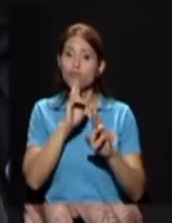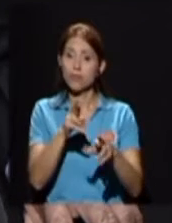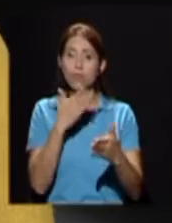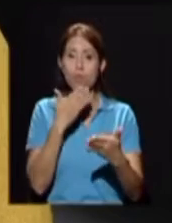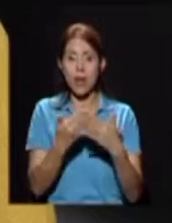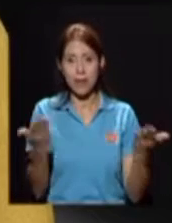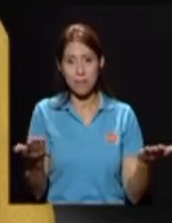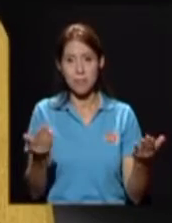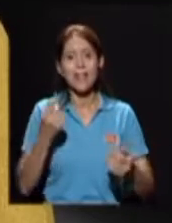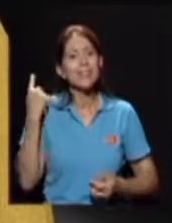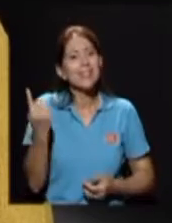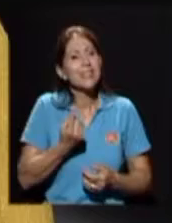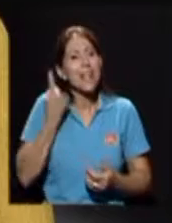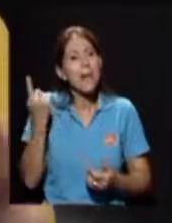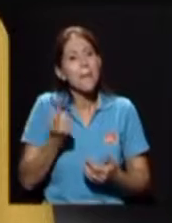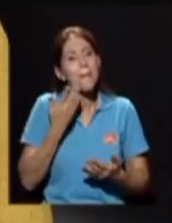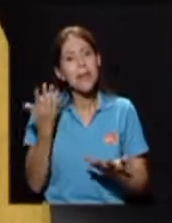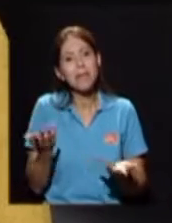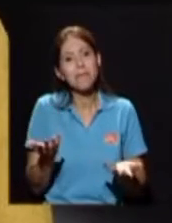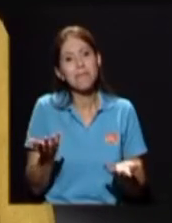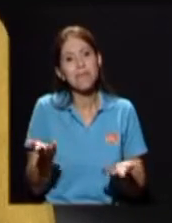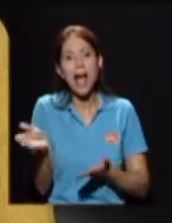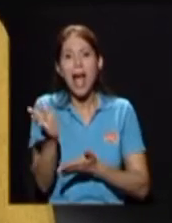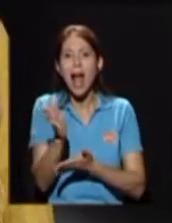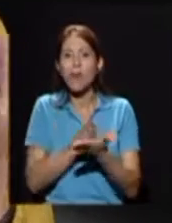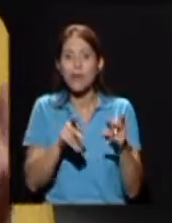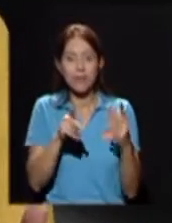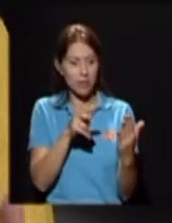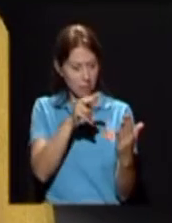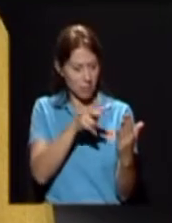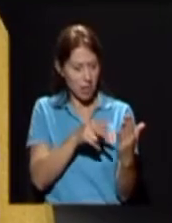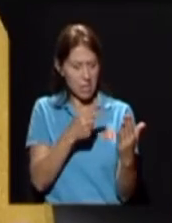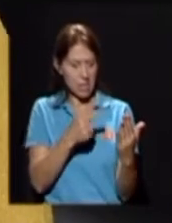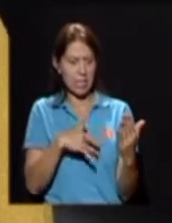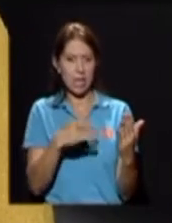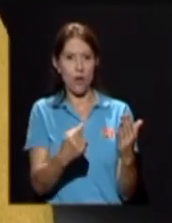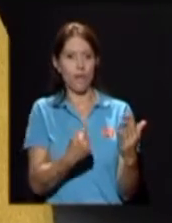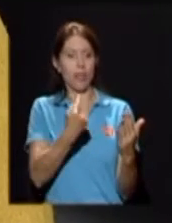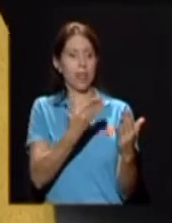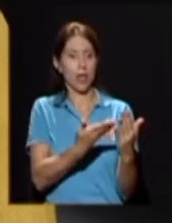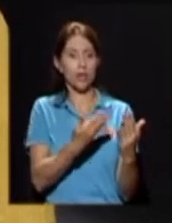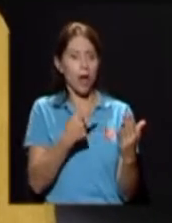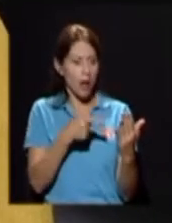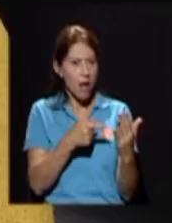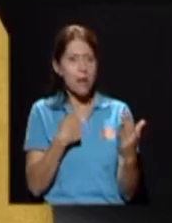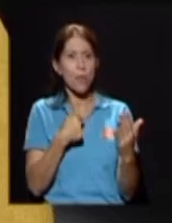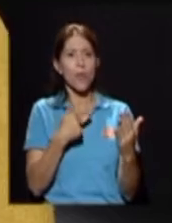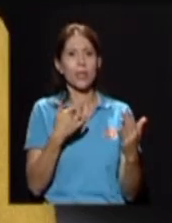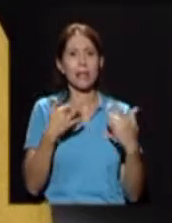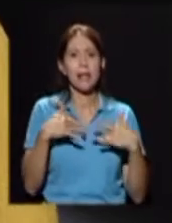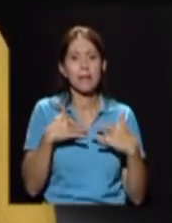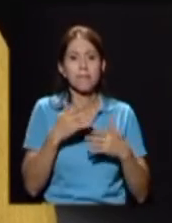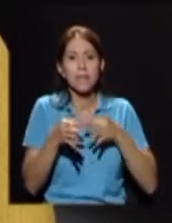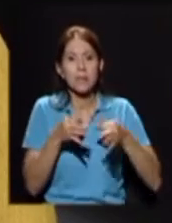buena. Siempre hay algunos, digamos, que tratan de defenderse y tratan de explicar cosas, pero yo creo que